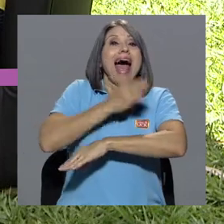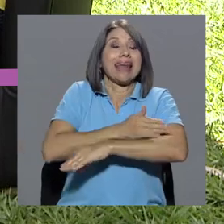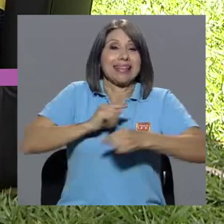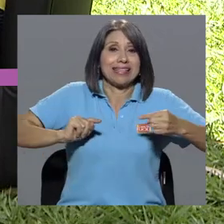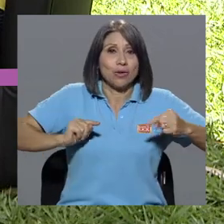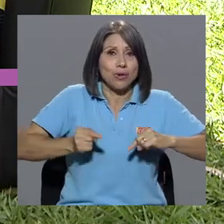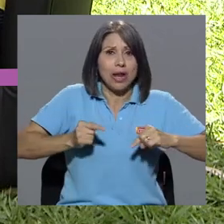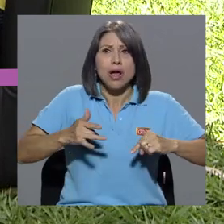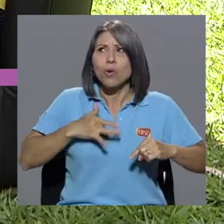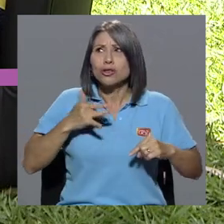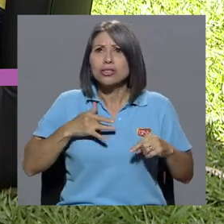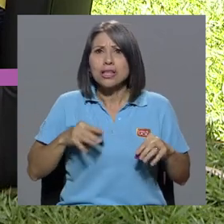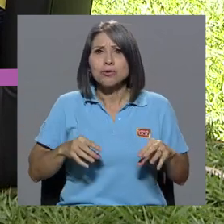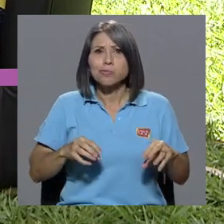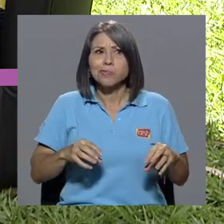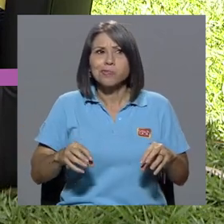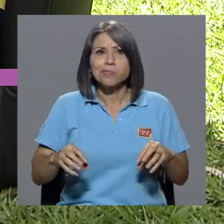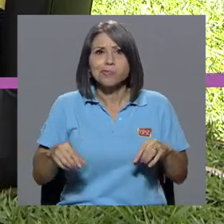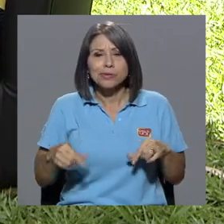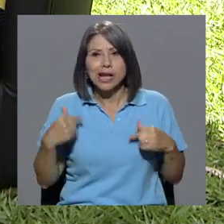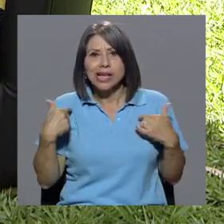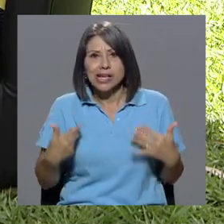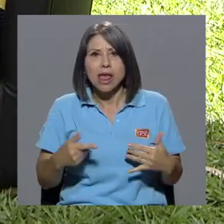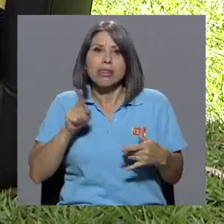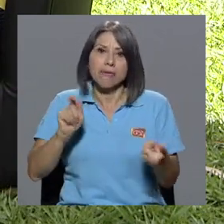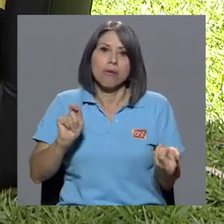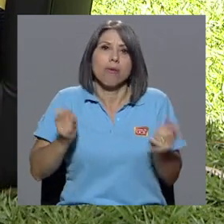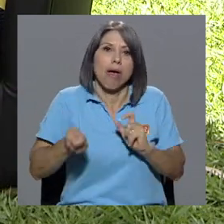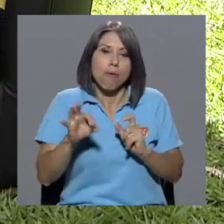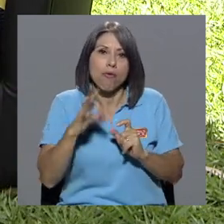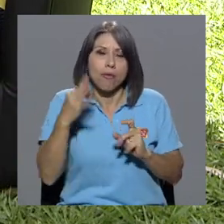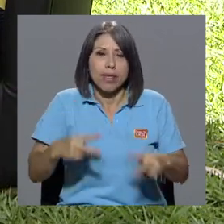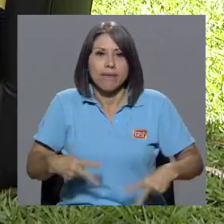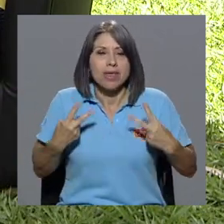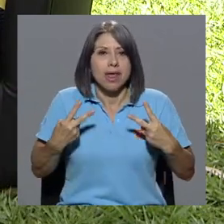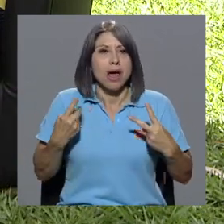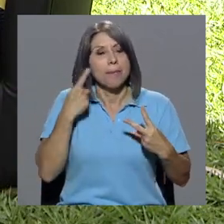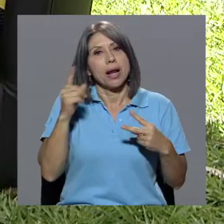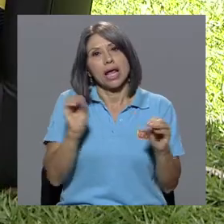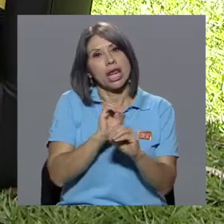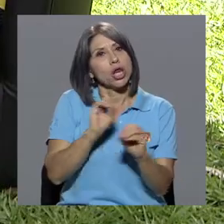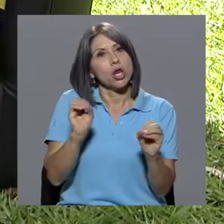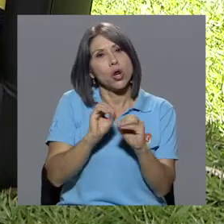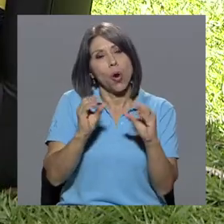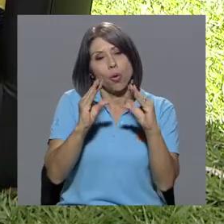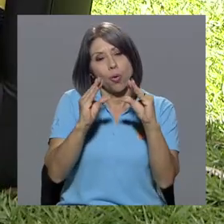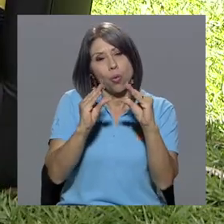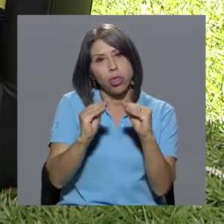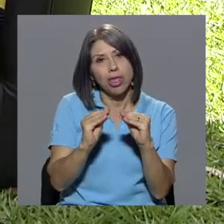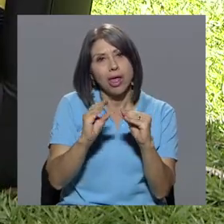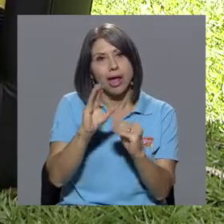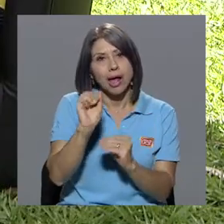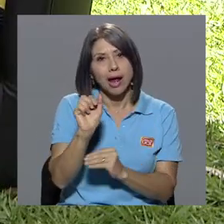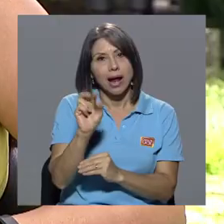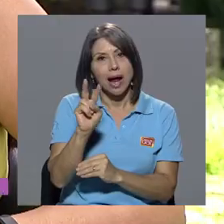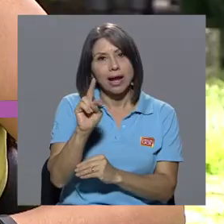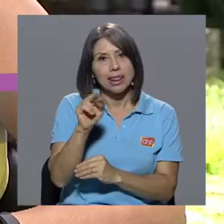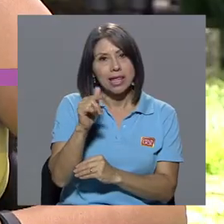a sentir esos crujidos, hay que empezar a hacer modificaciones en el estilo de vida para que no tengamos la pérdida irreparable del